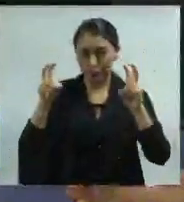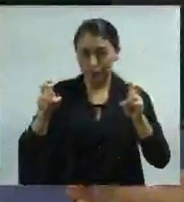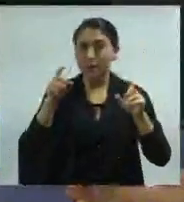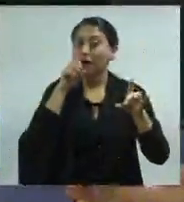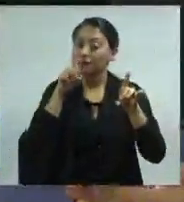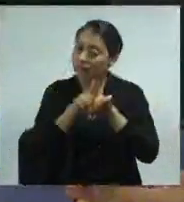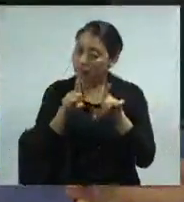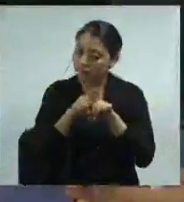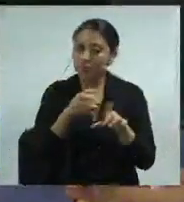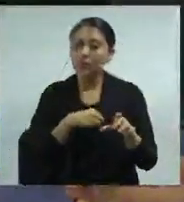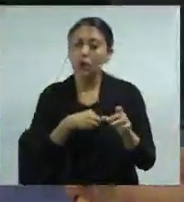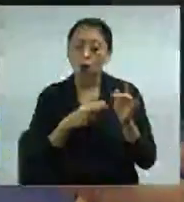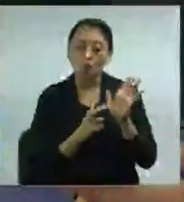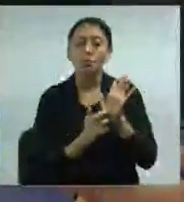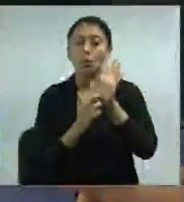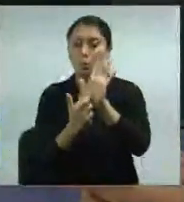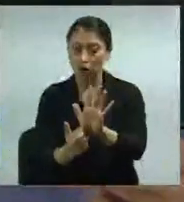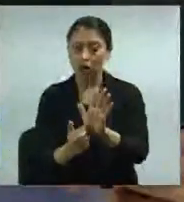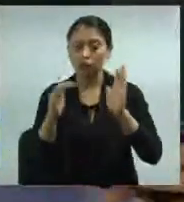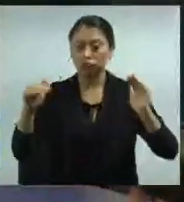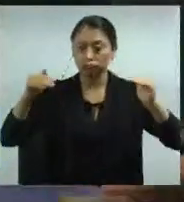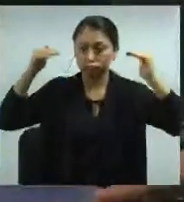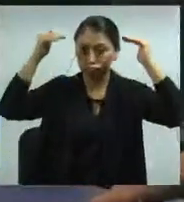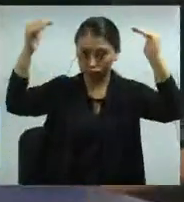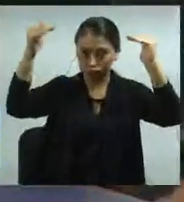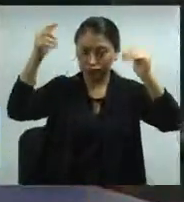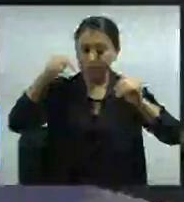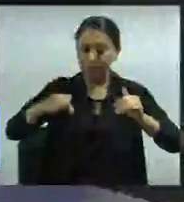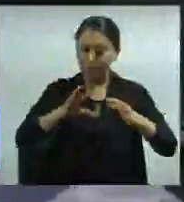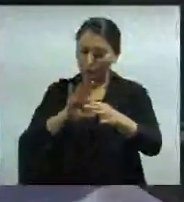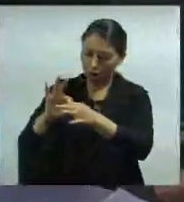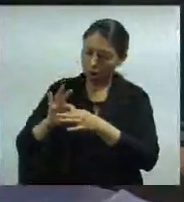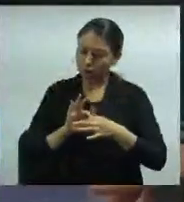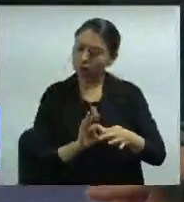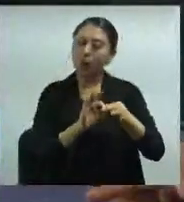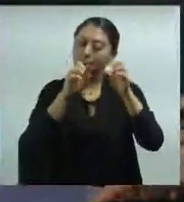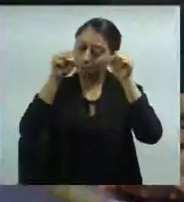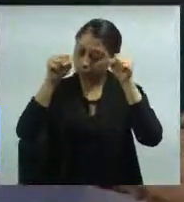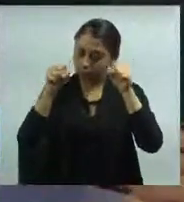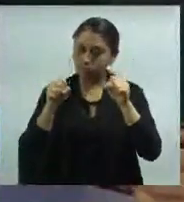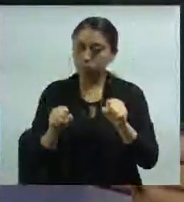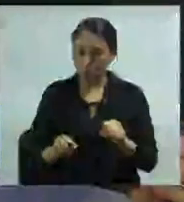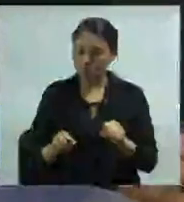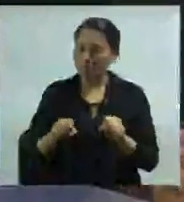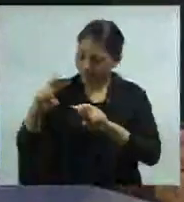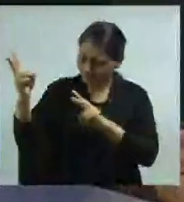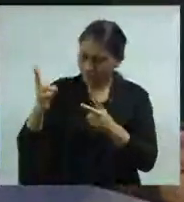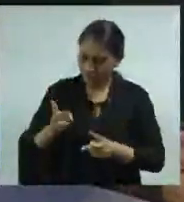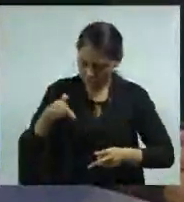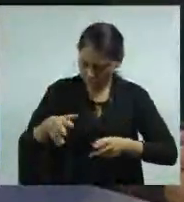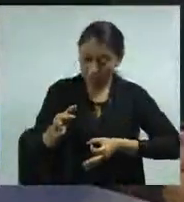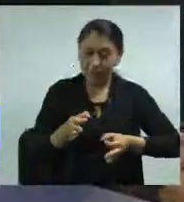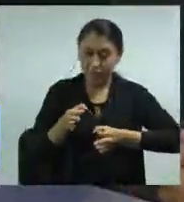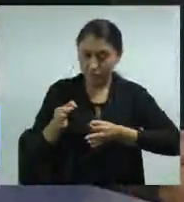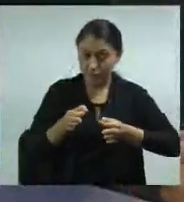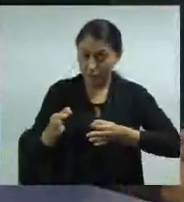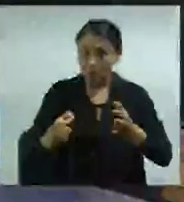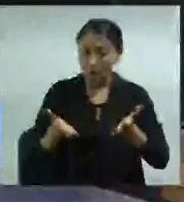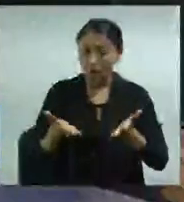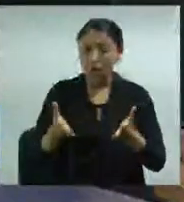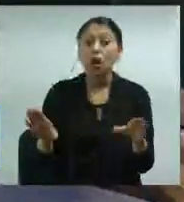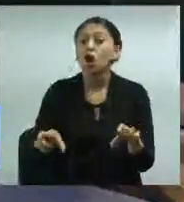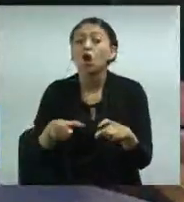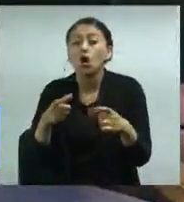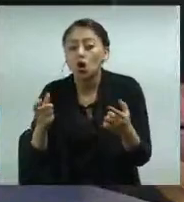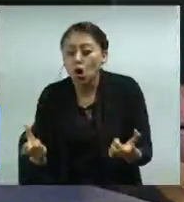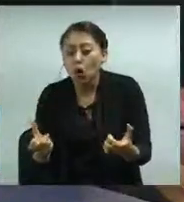quisiera proponer que las altas direcciones de esta organización pudieran venir aquí también a dar explicaciones y que nos digan cómo van a